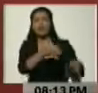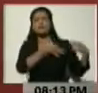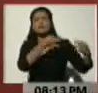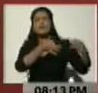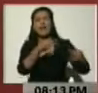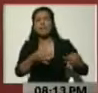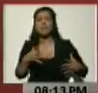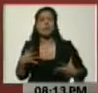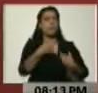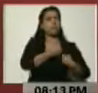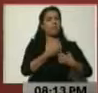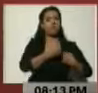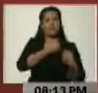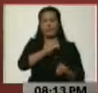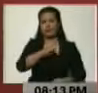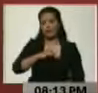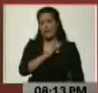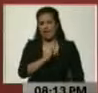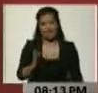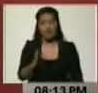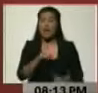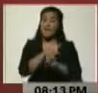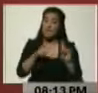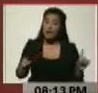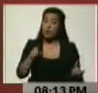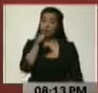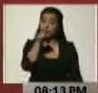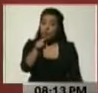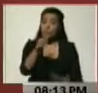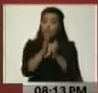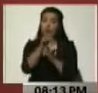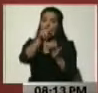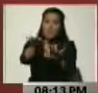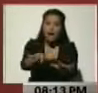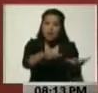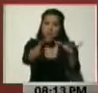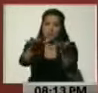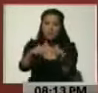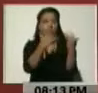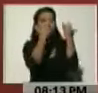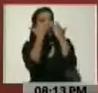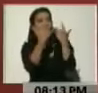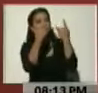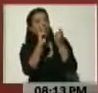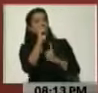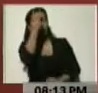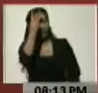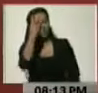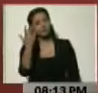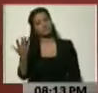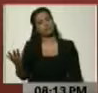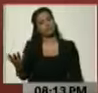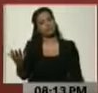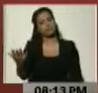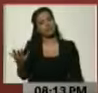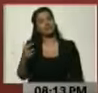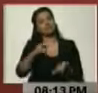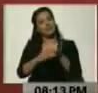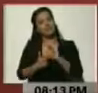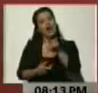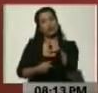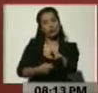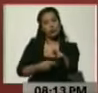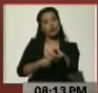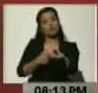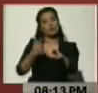usted se deja manipular a esta edad, o está muy claro de lo que está haciendo, o